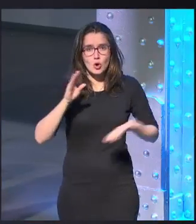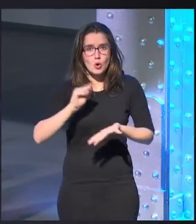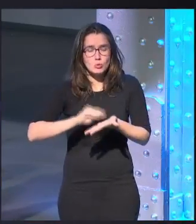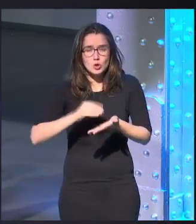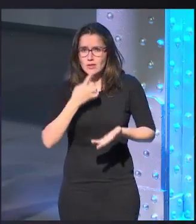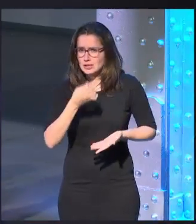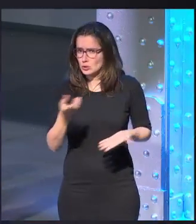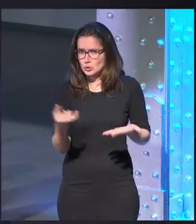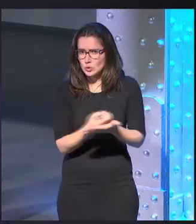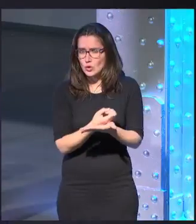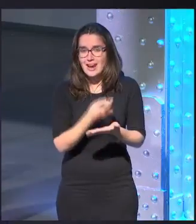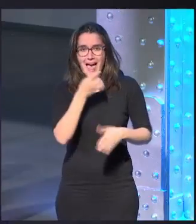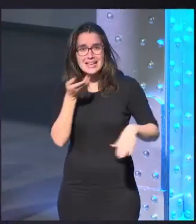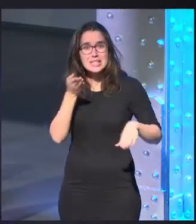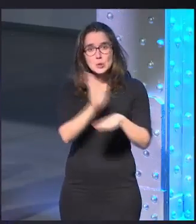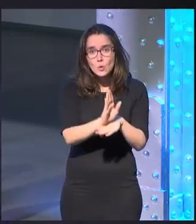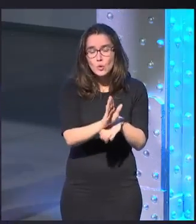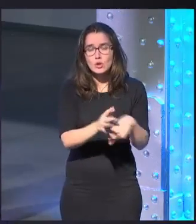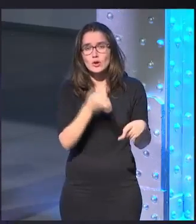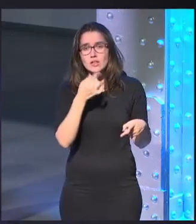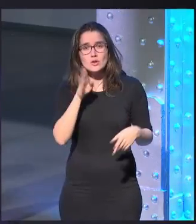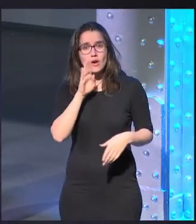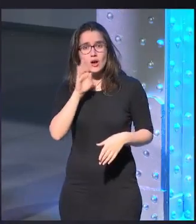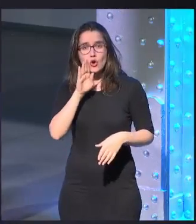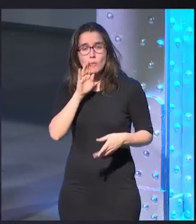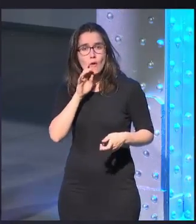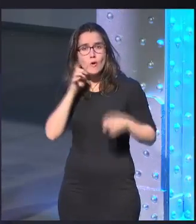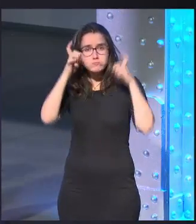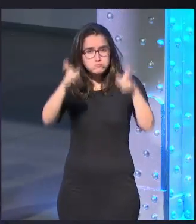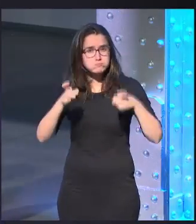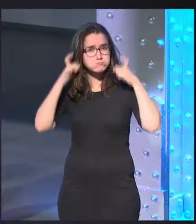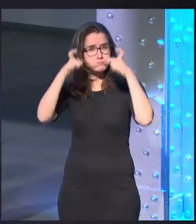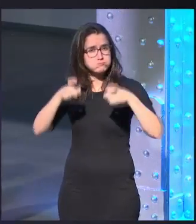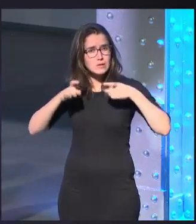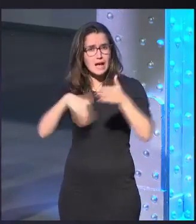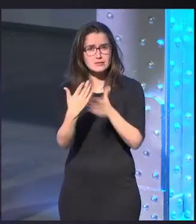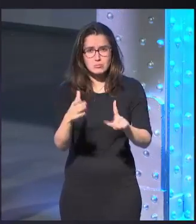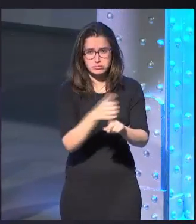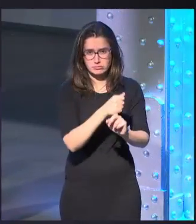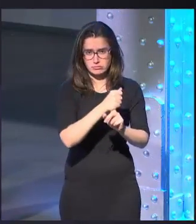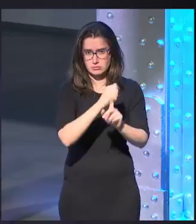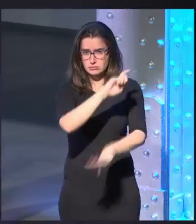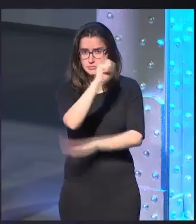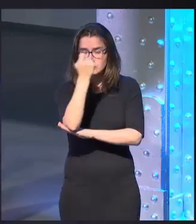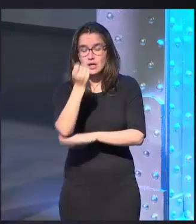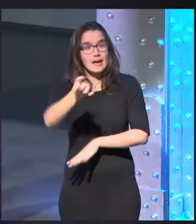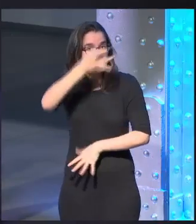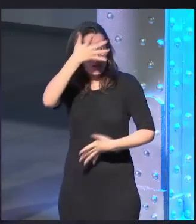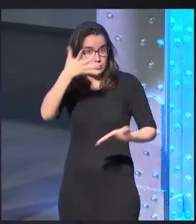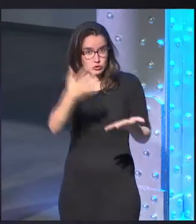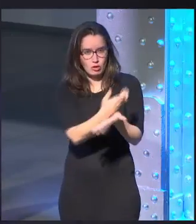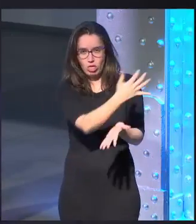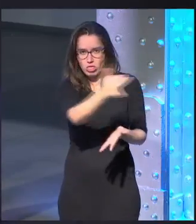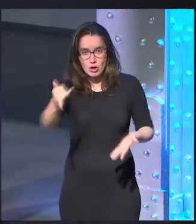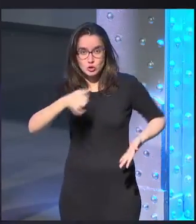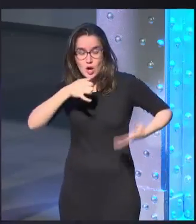ya todos es la actitud y lo que yo antes he descrito como persistencia. La idea... Ideas tenemos todos, yo soy capaz